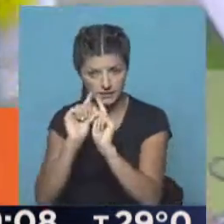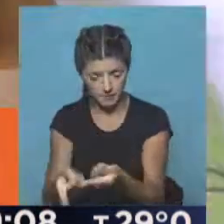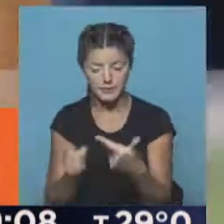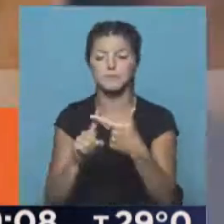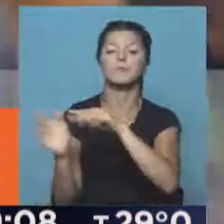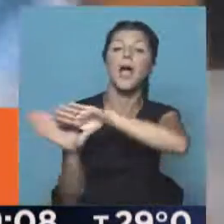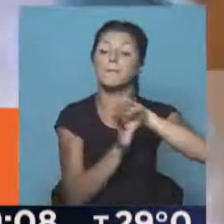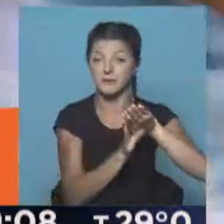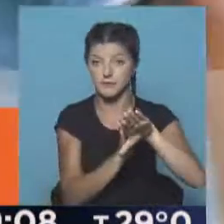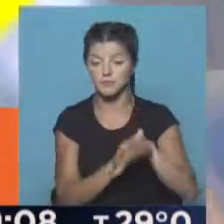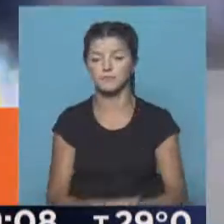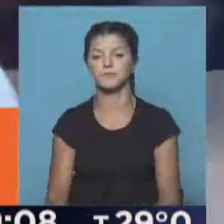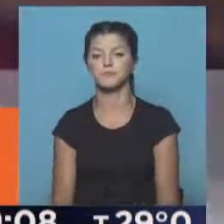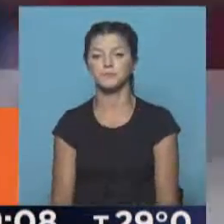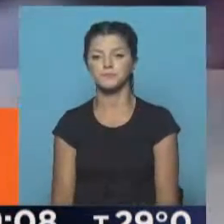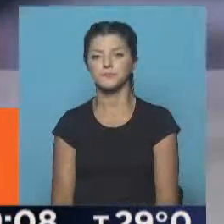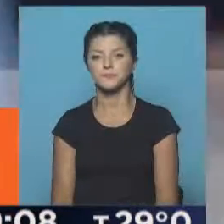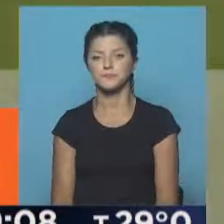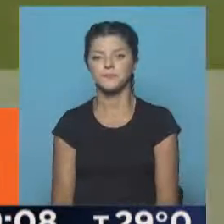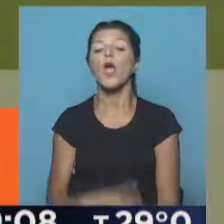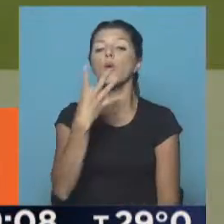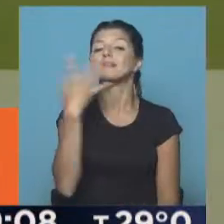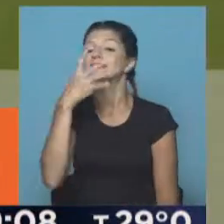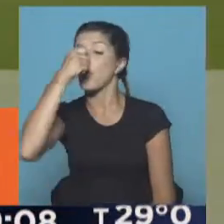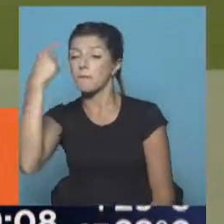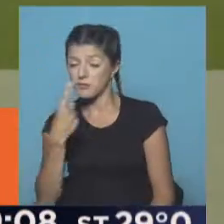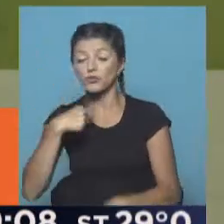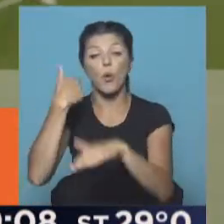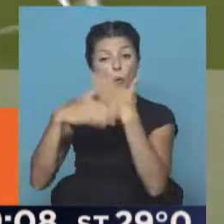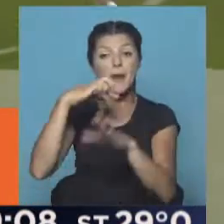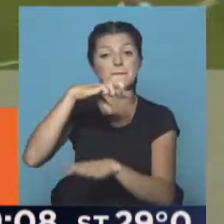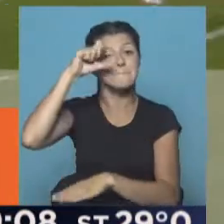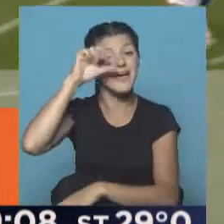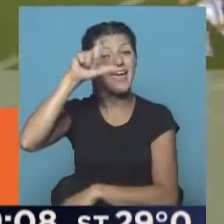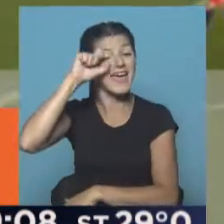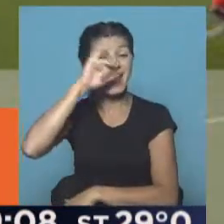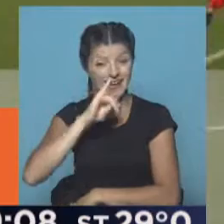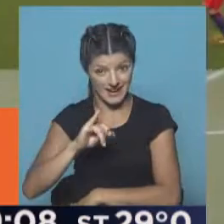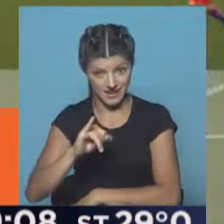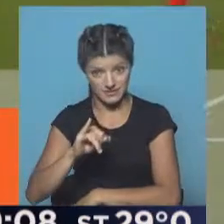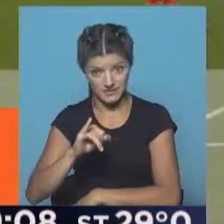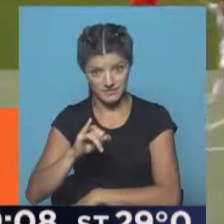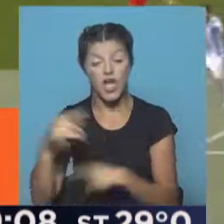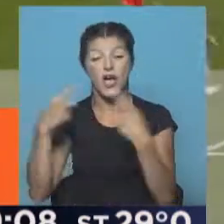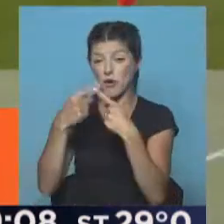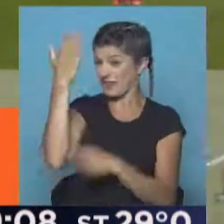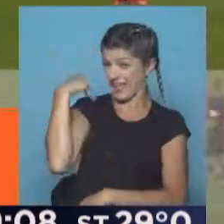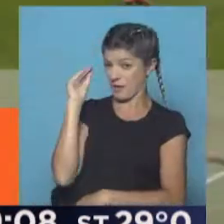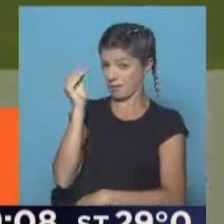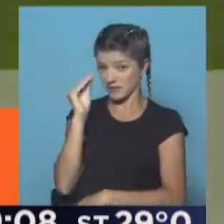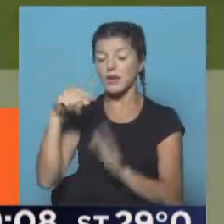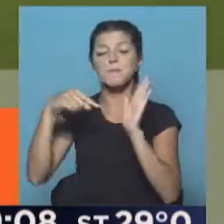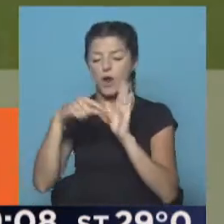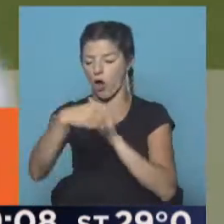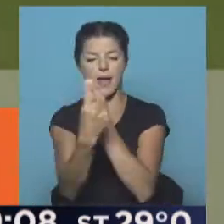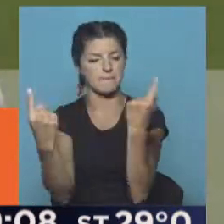45 minutos de crédito tuvo solamente Enzo Pérez, que jugó un muy buen partido contra Brasil y sin embargo fue